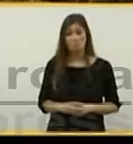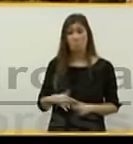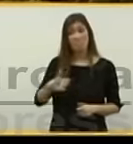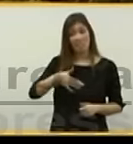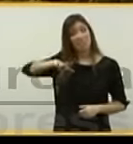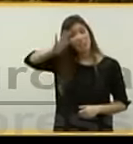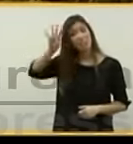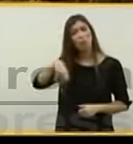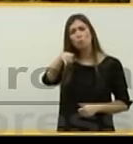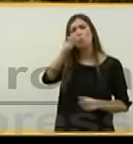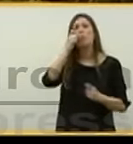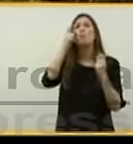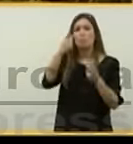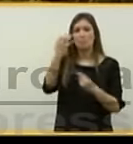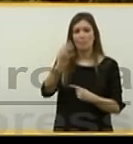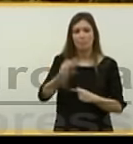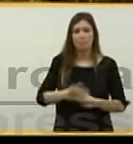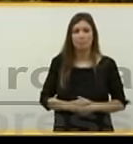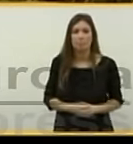viendo